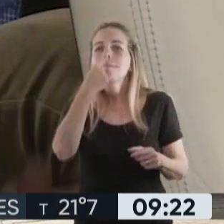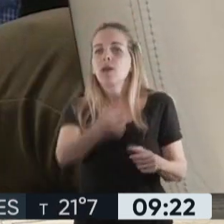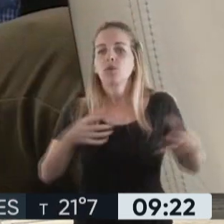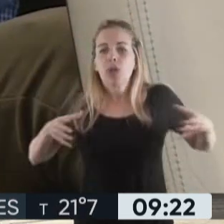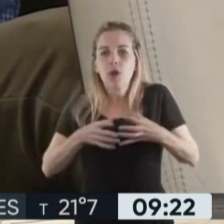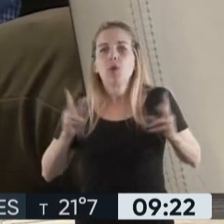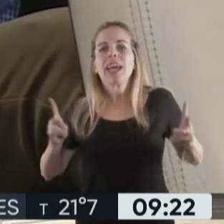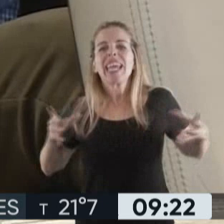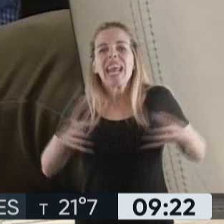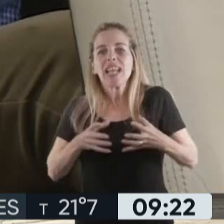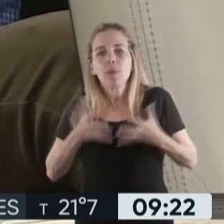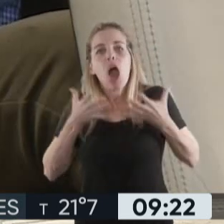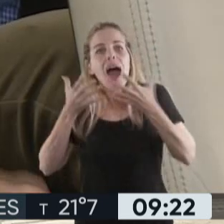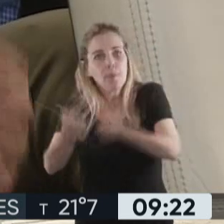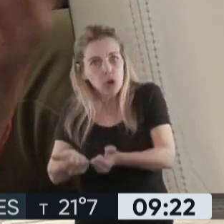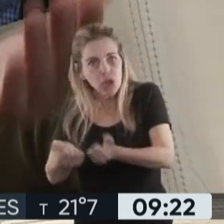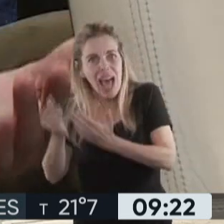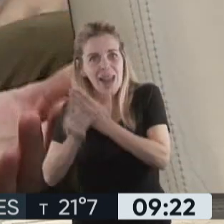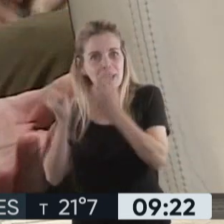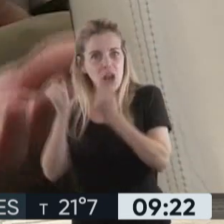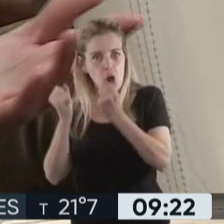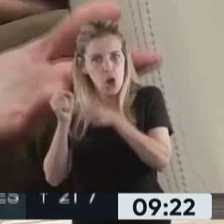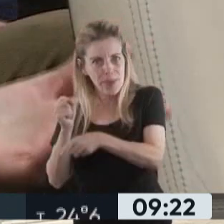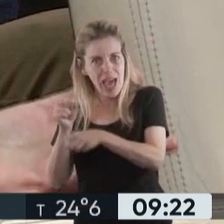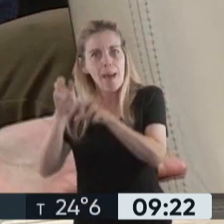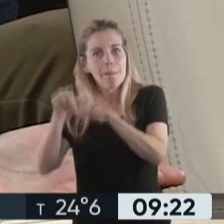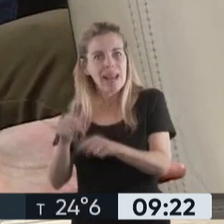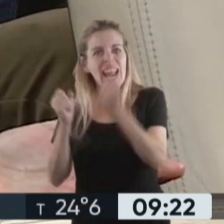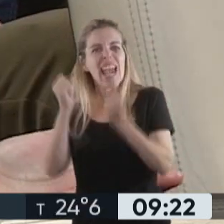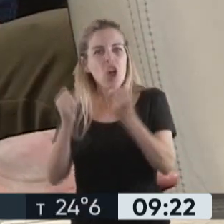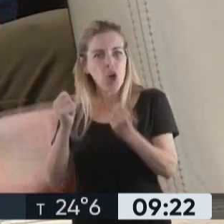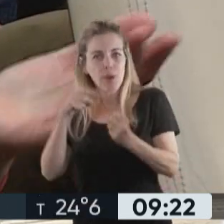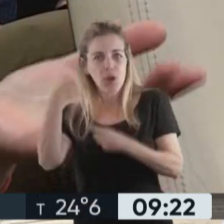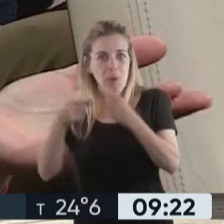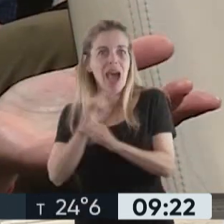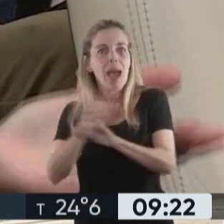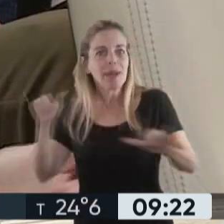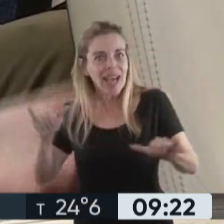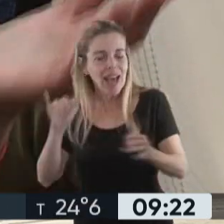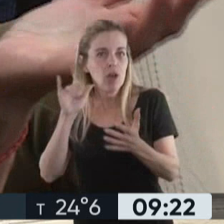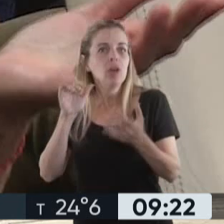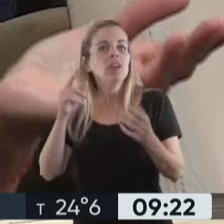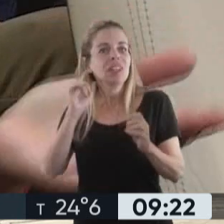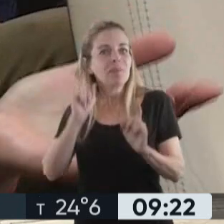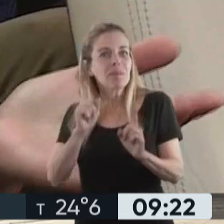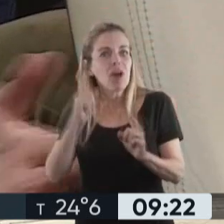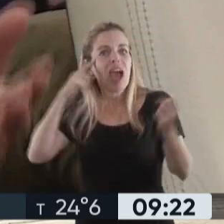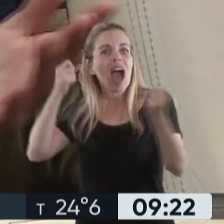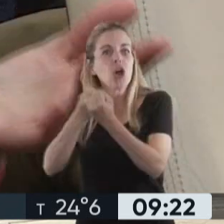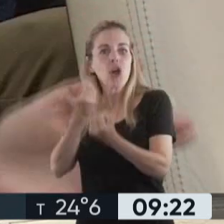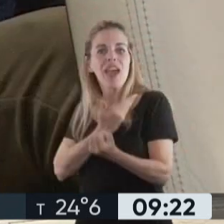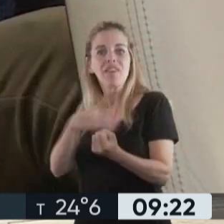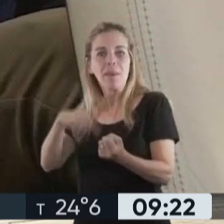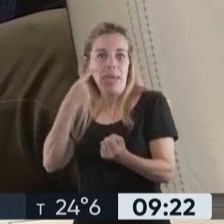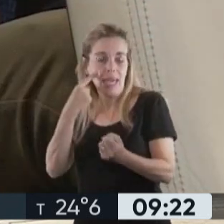anunciar Martín Guzmán, sobre todo el plan económico que acordó con el Fondo Monetario Internacional, teniendo en cuenta que Máximo Kirchner y